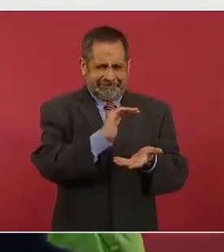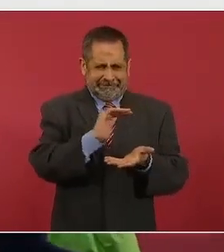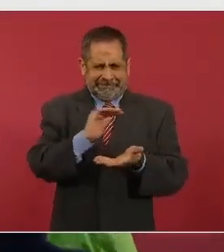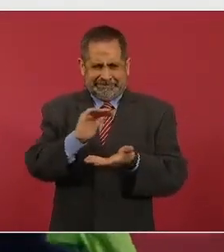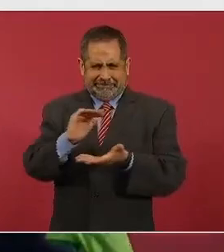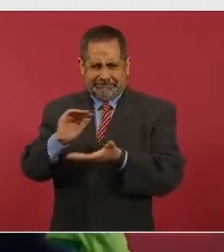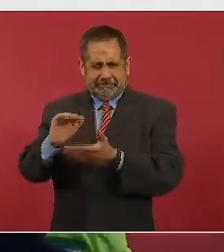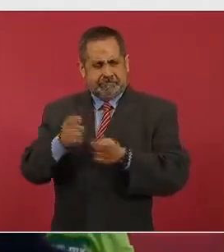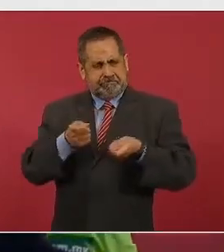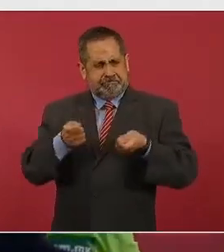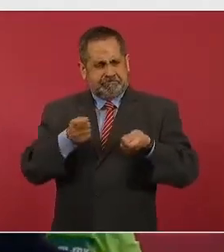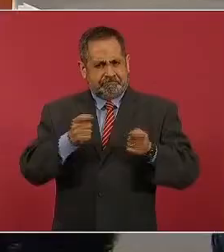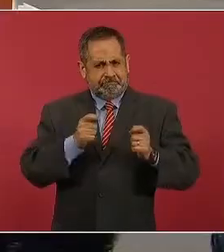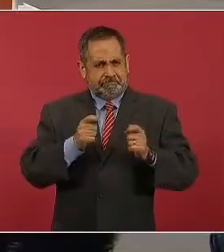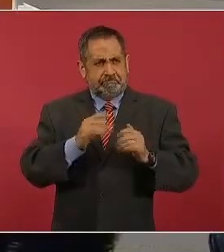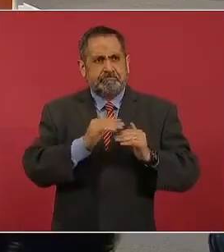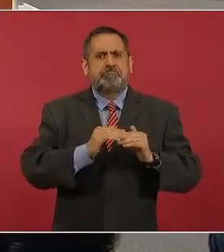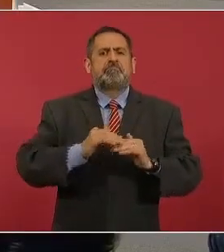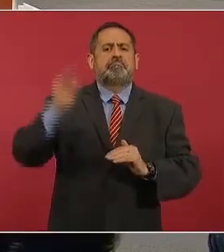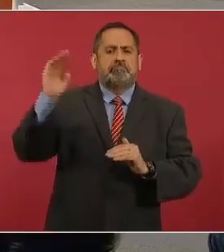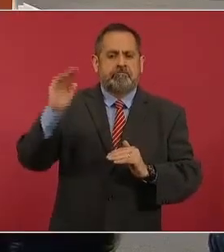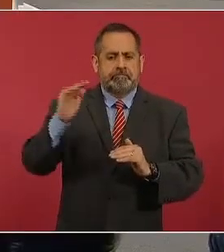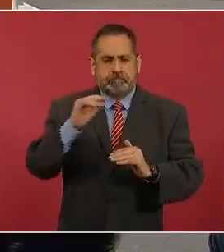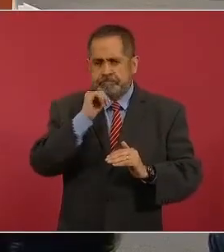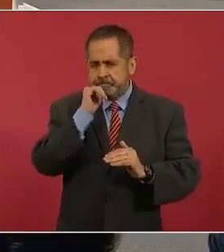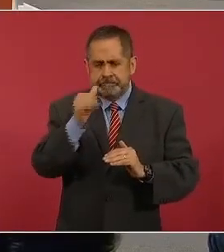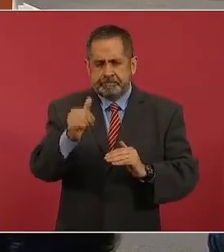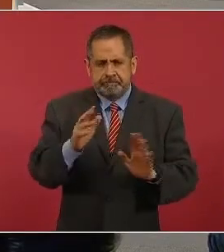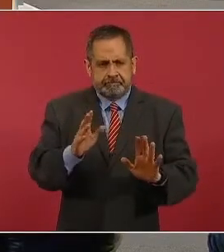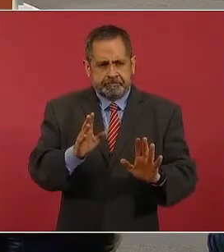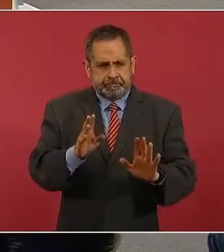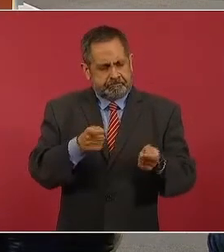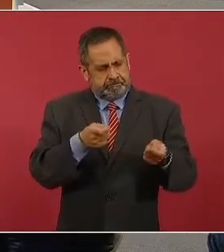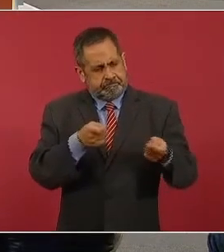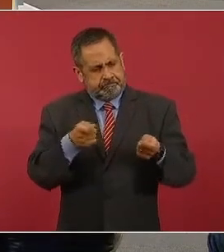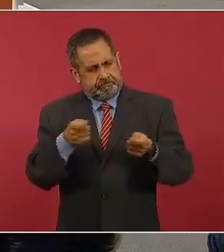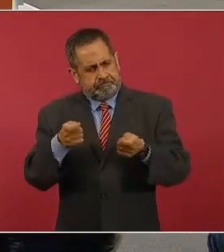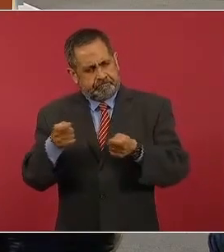no se nos salga